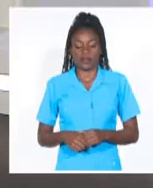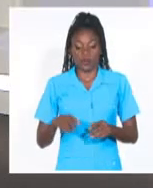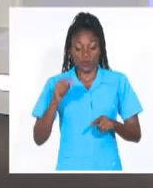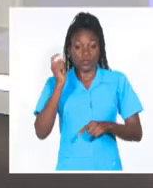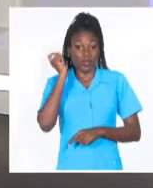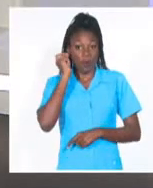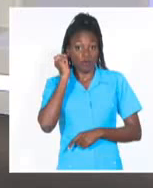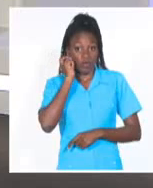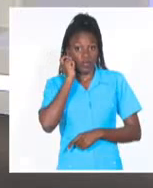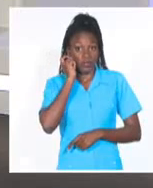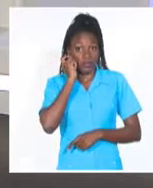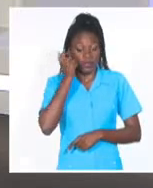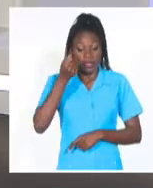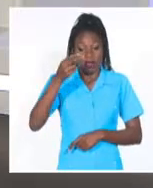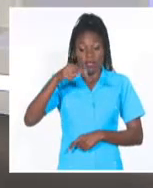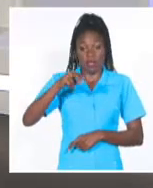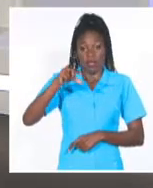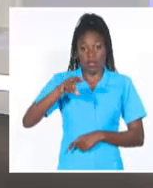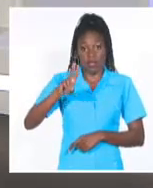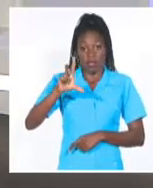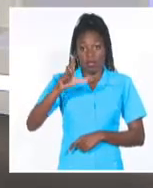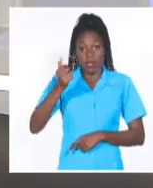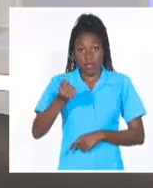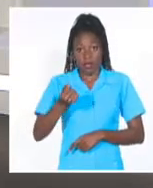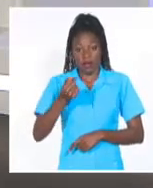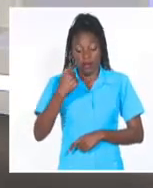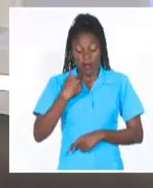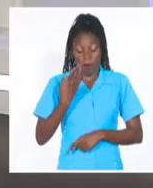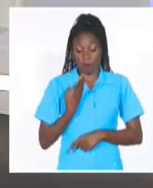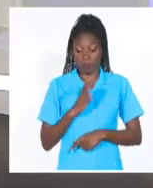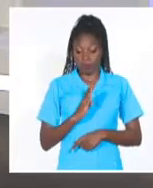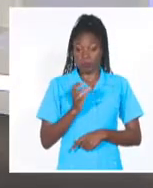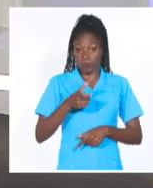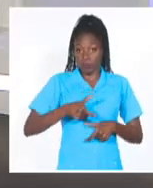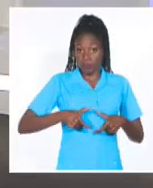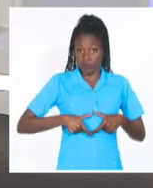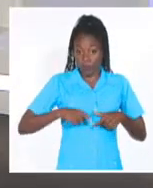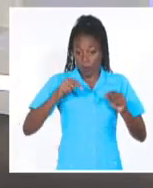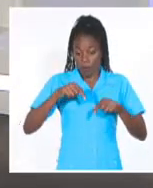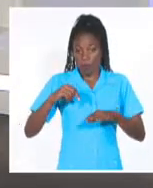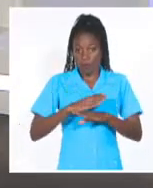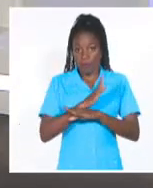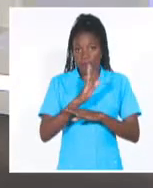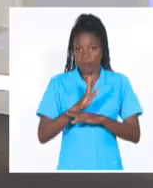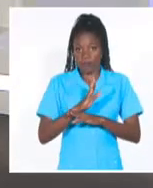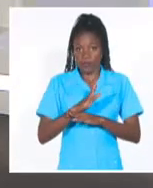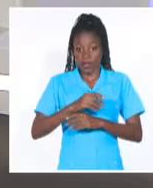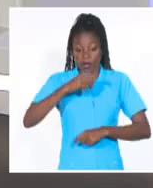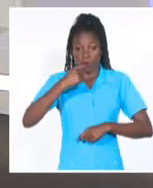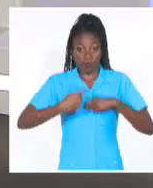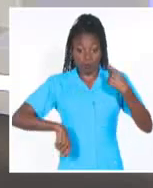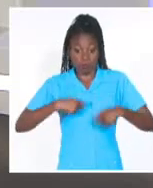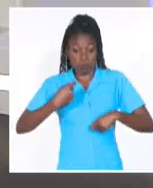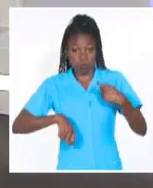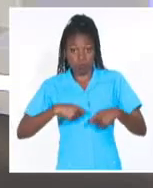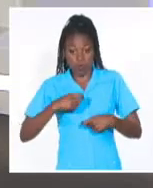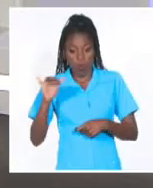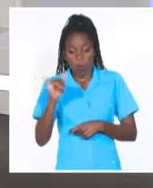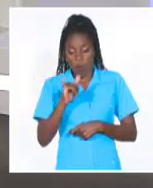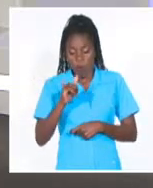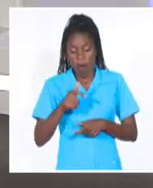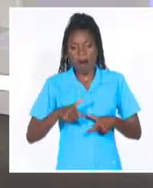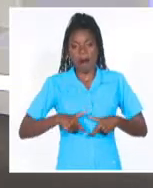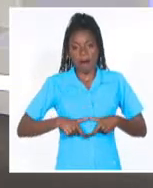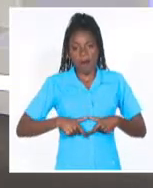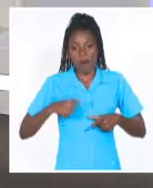57 kilogramos, que cerró la cosecha antillana con bronce durante esta jornada. Y en el atletismo también llegaron medallas, unas esperadas,